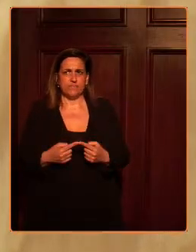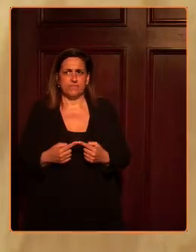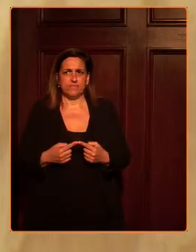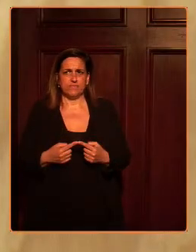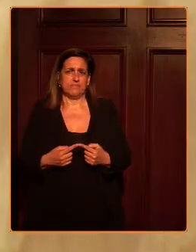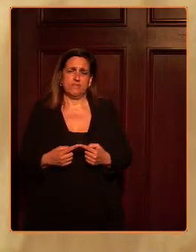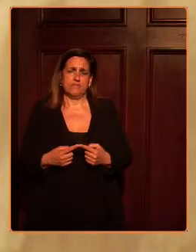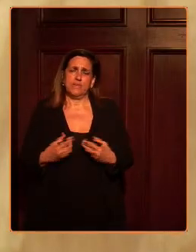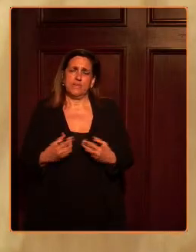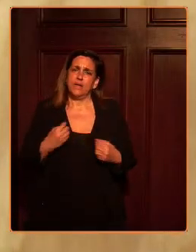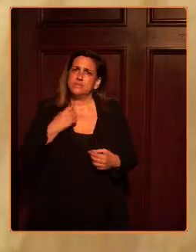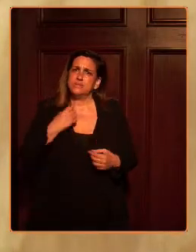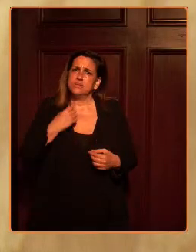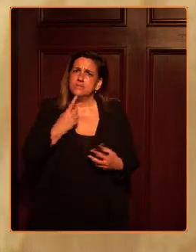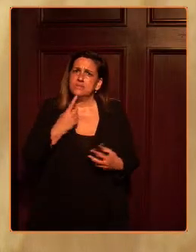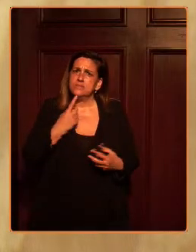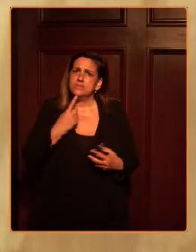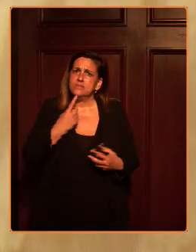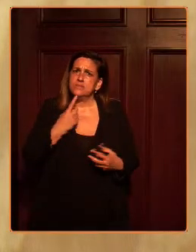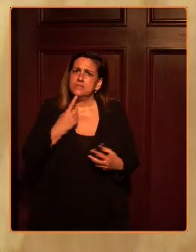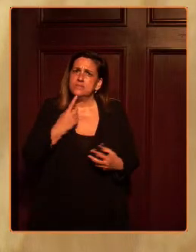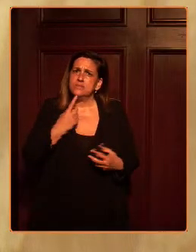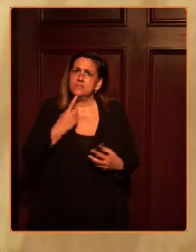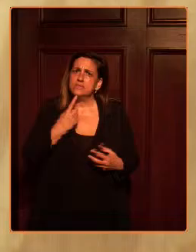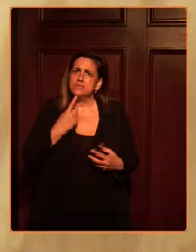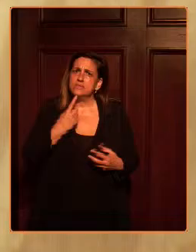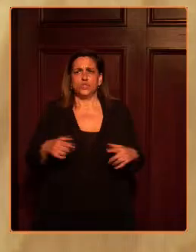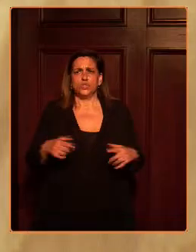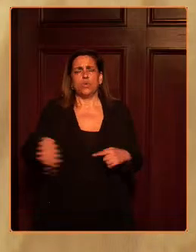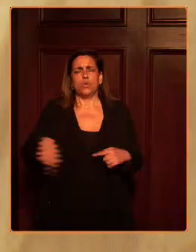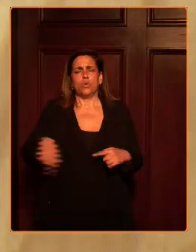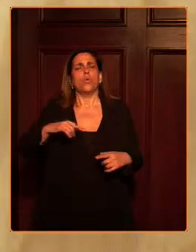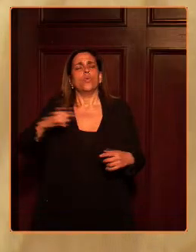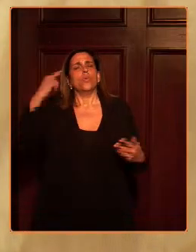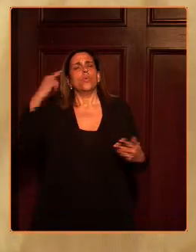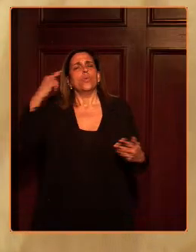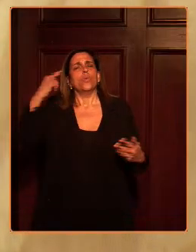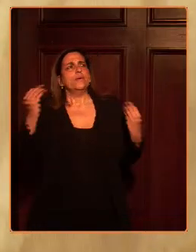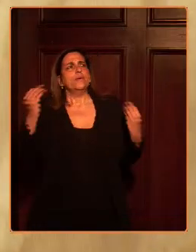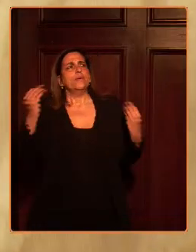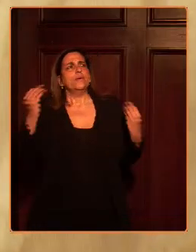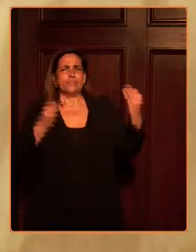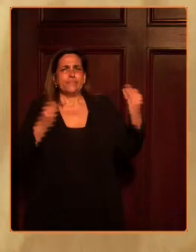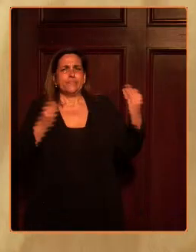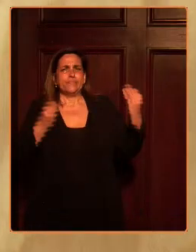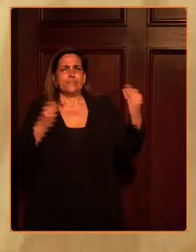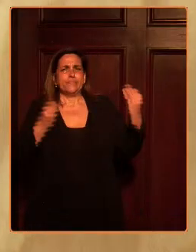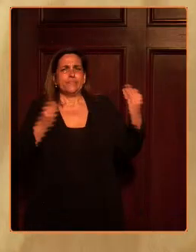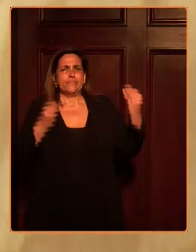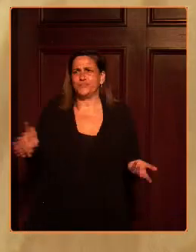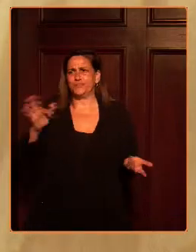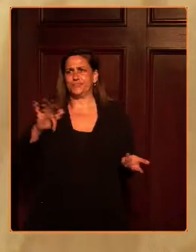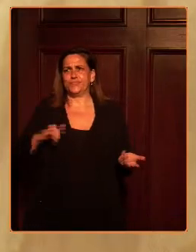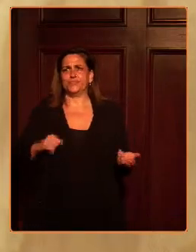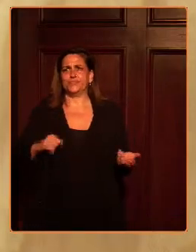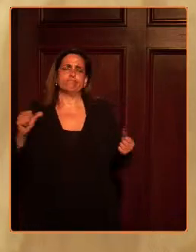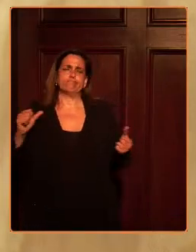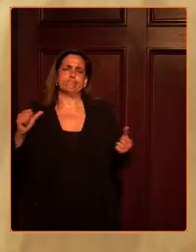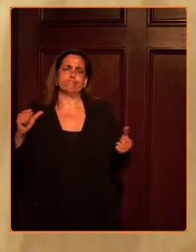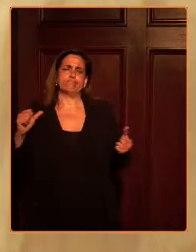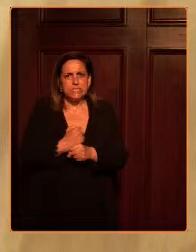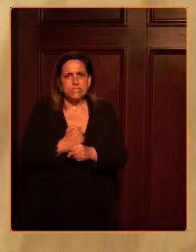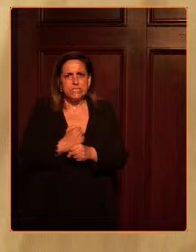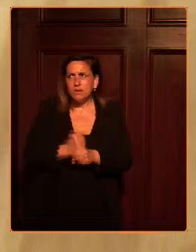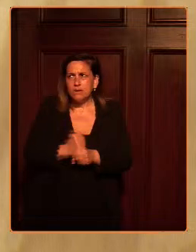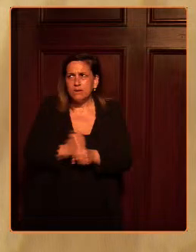es muy disruptivo. Es decir, cuando uno piensa todas las dimensiones de la vida, de la producción, de